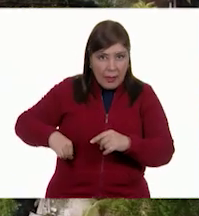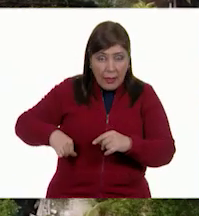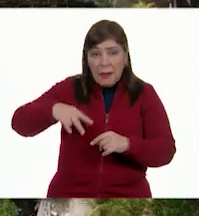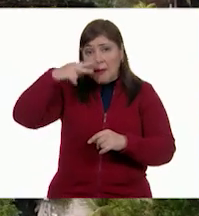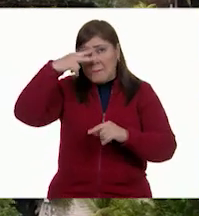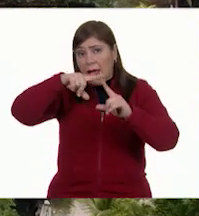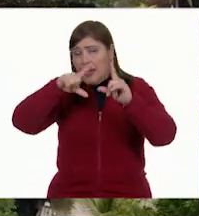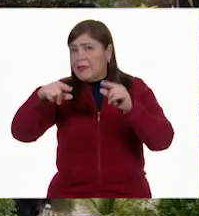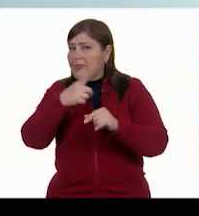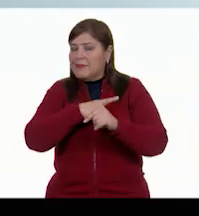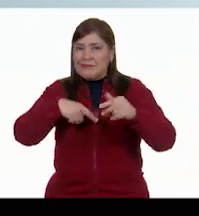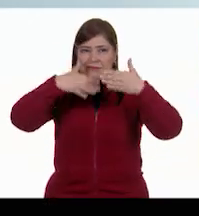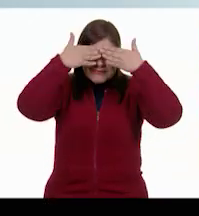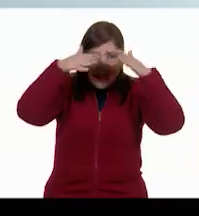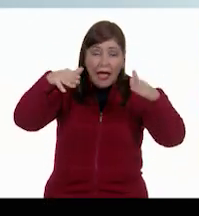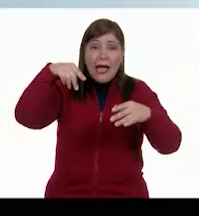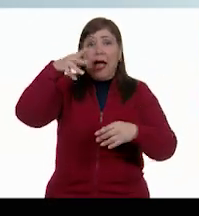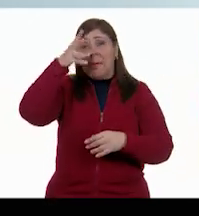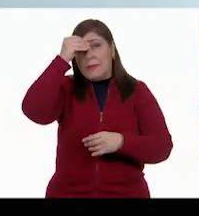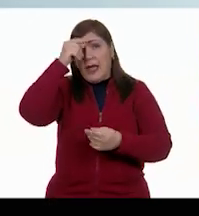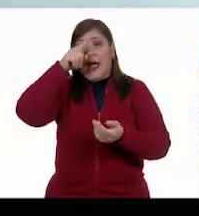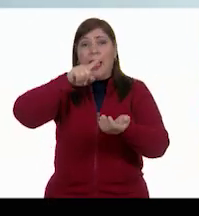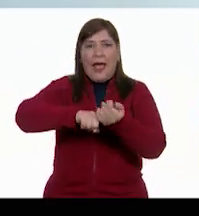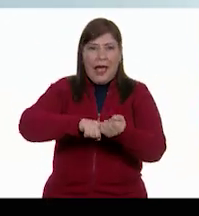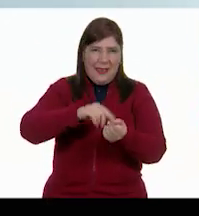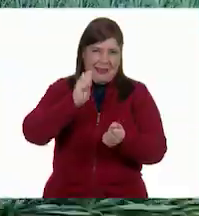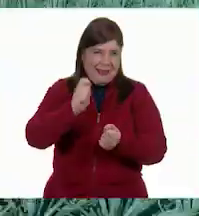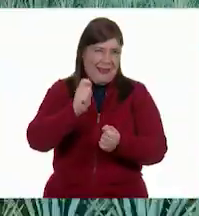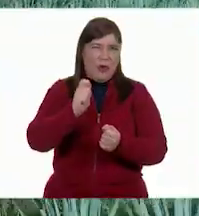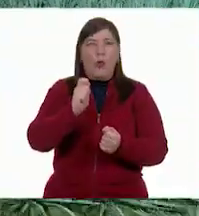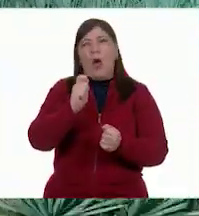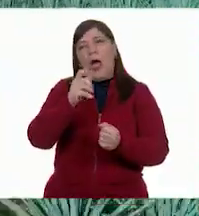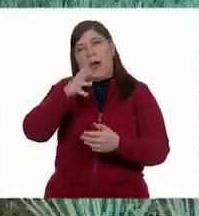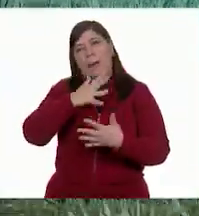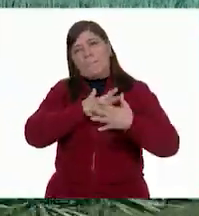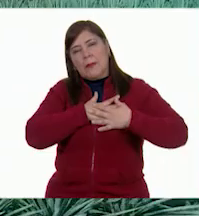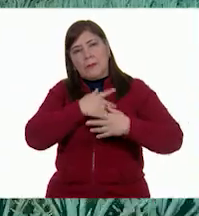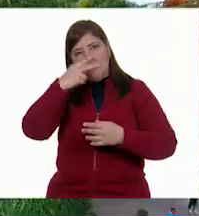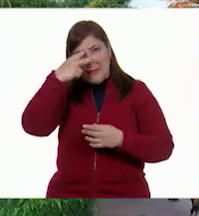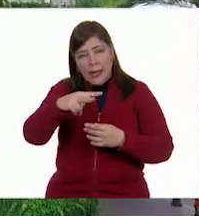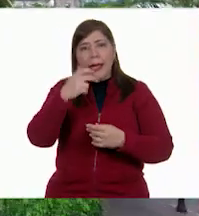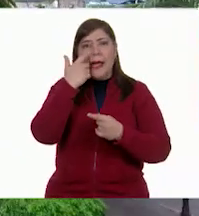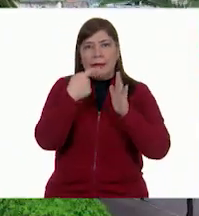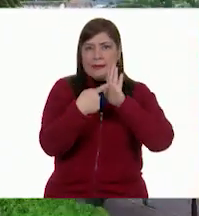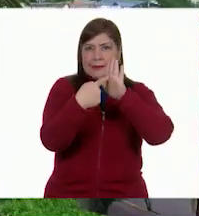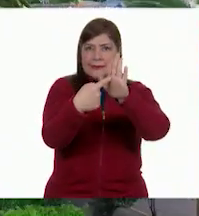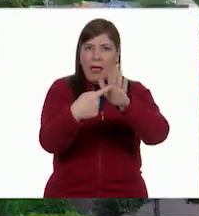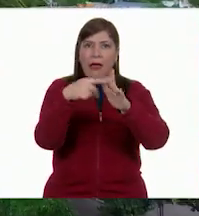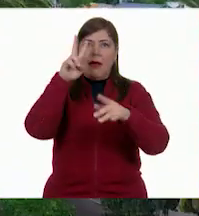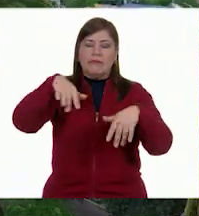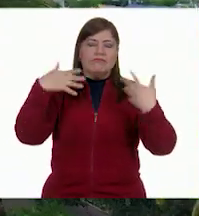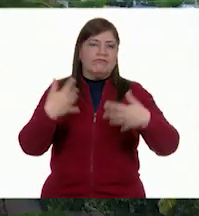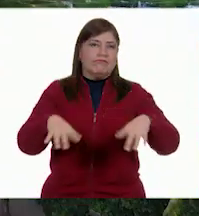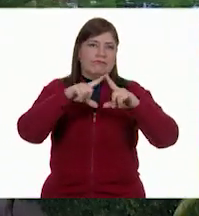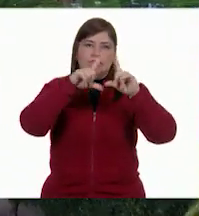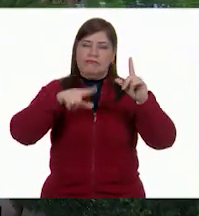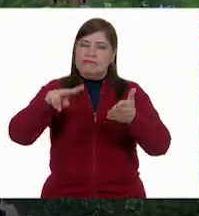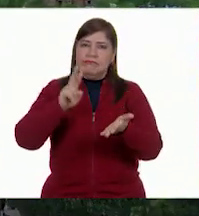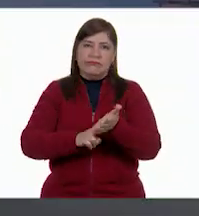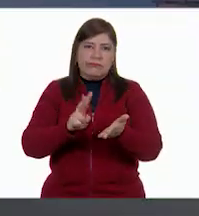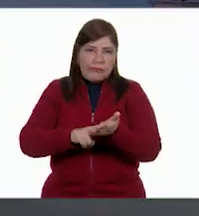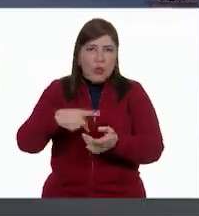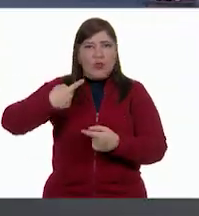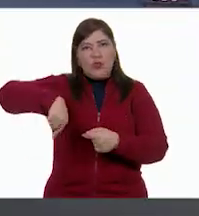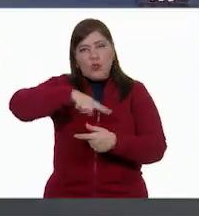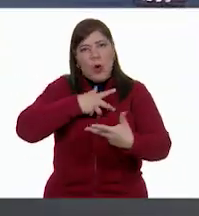debemos conocerlo. En Aprendiendo a Amar a México, queremos mostrarte su grandeza. Así juntos podemos pensar en todo lo que hay que